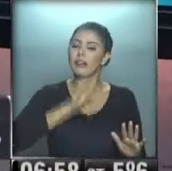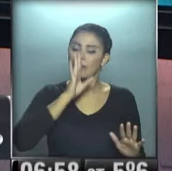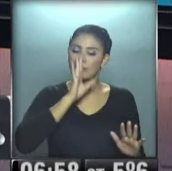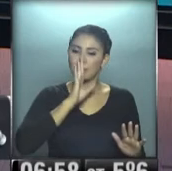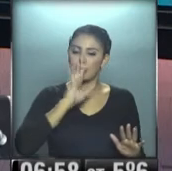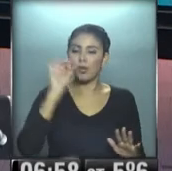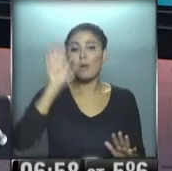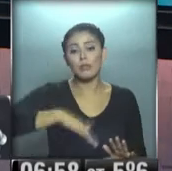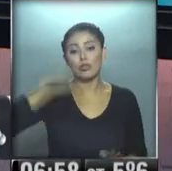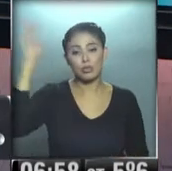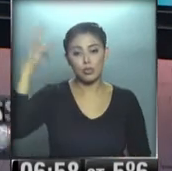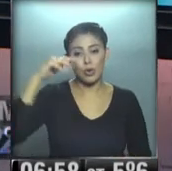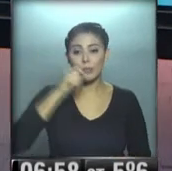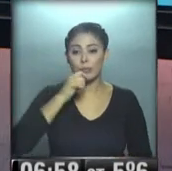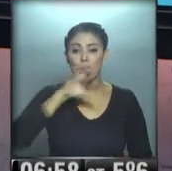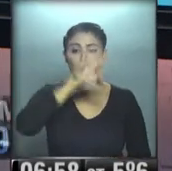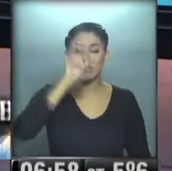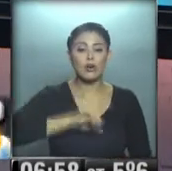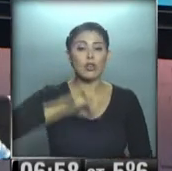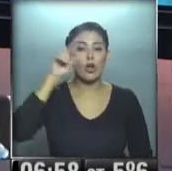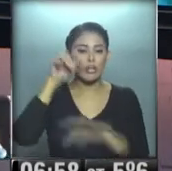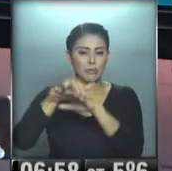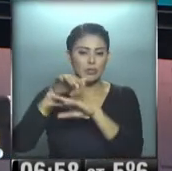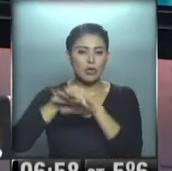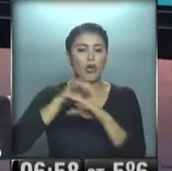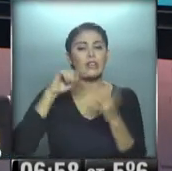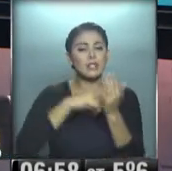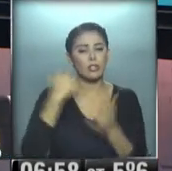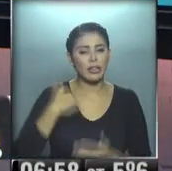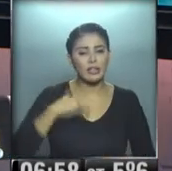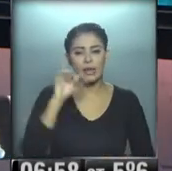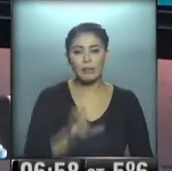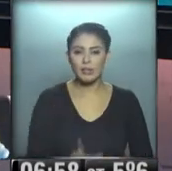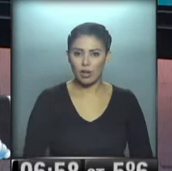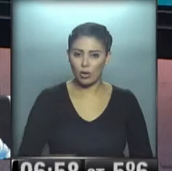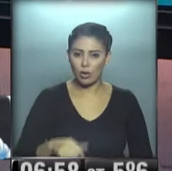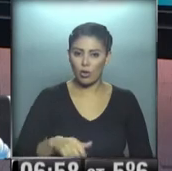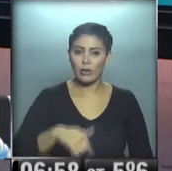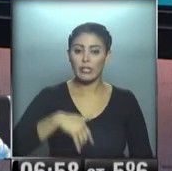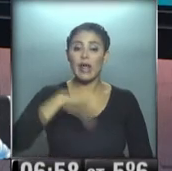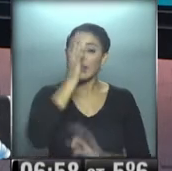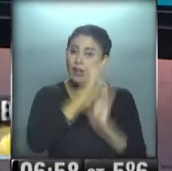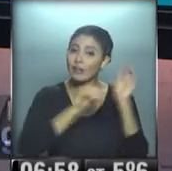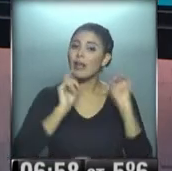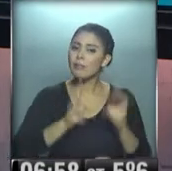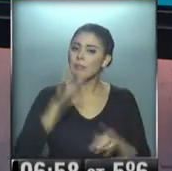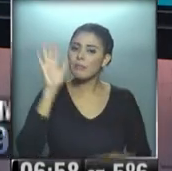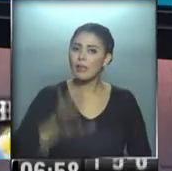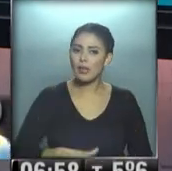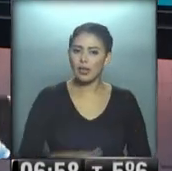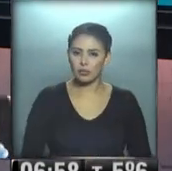aflojamos un poco con las lluvias para el noreste, para Misiones, norte, centro del país, Patagonia. Afloja la nevada también en